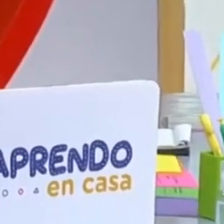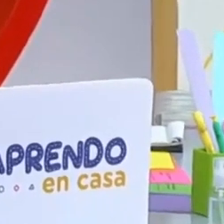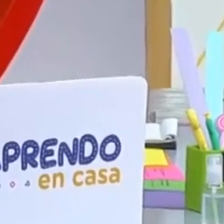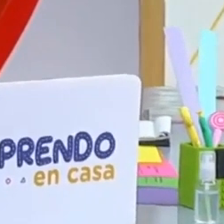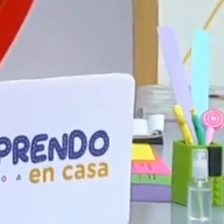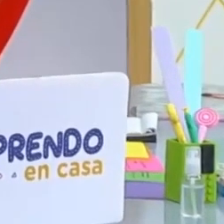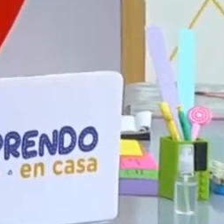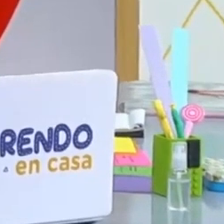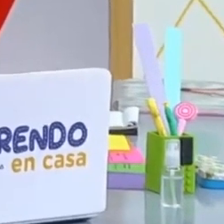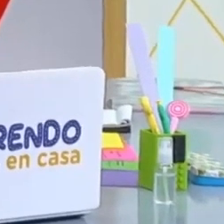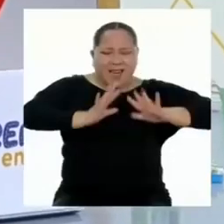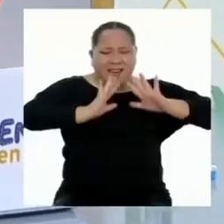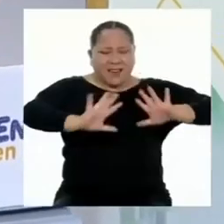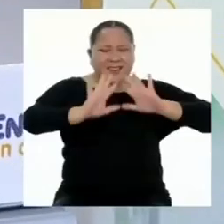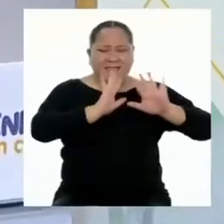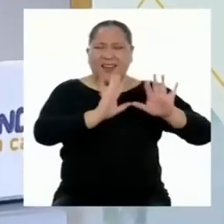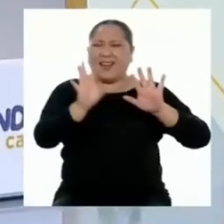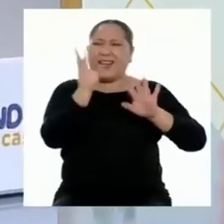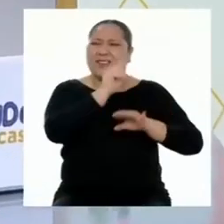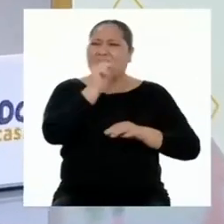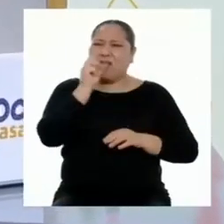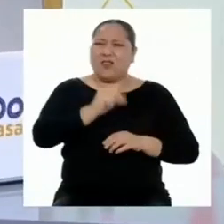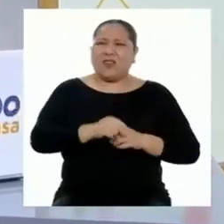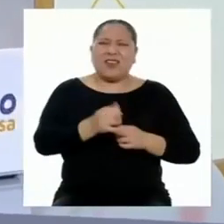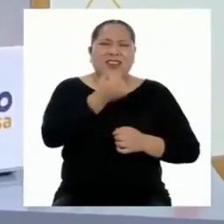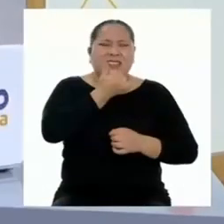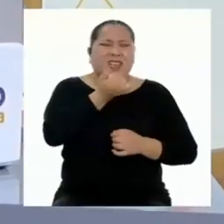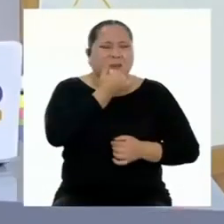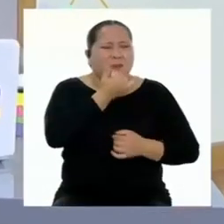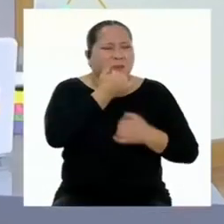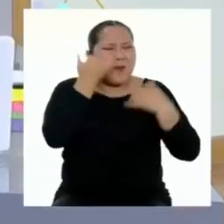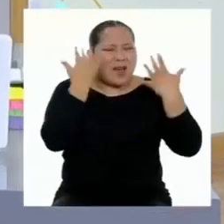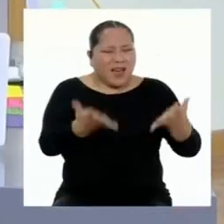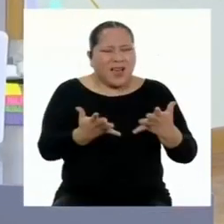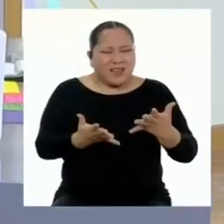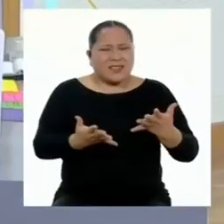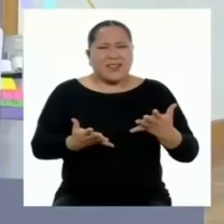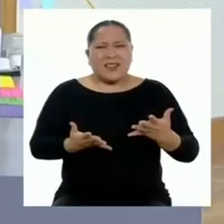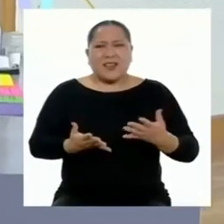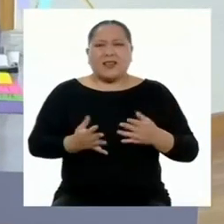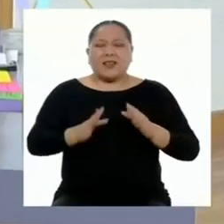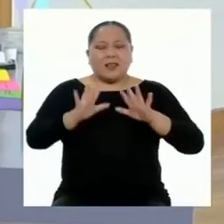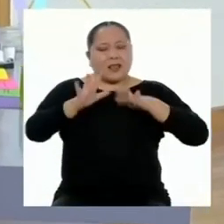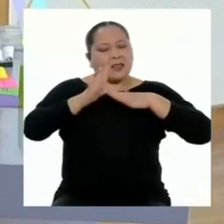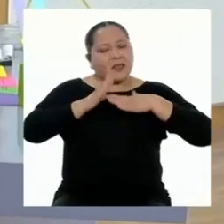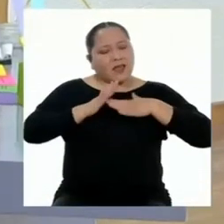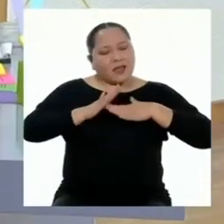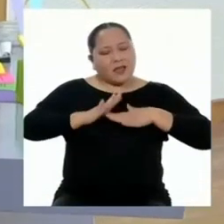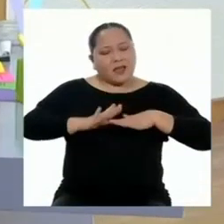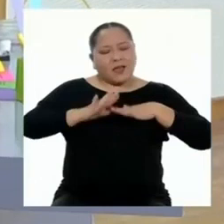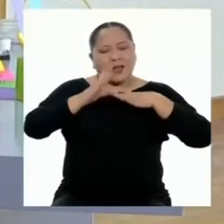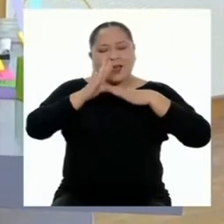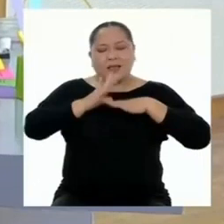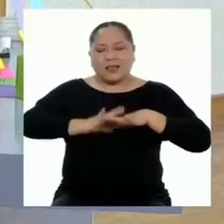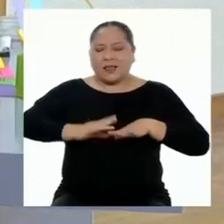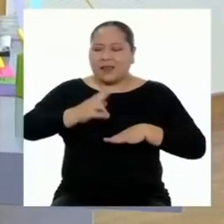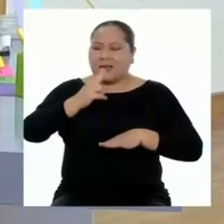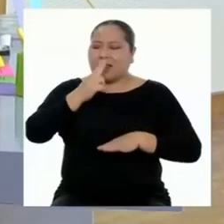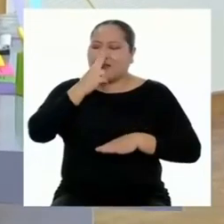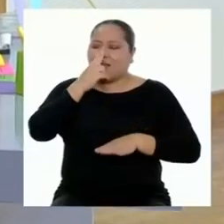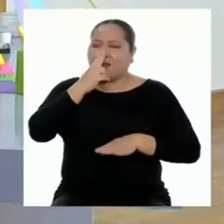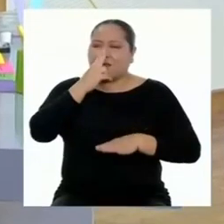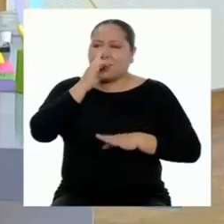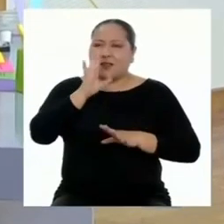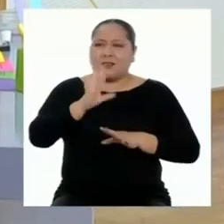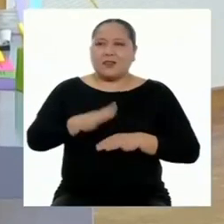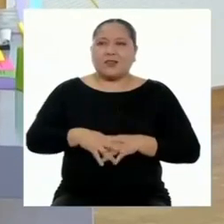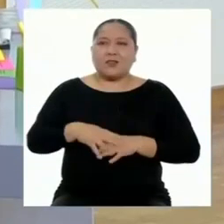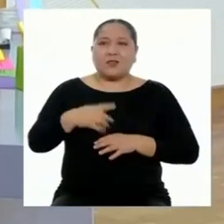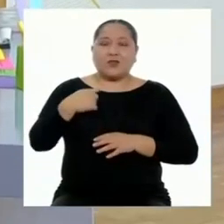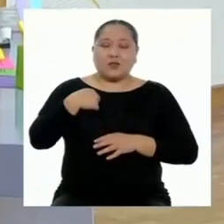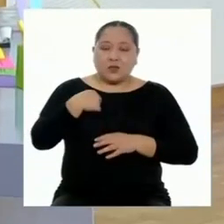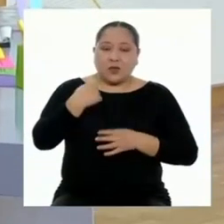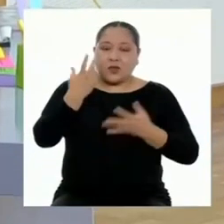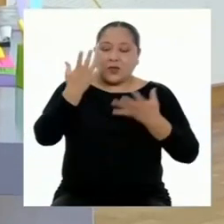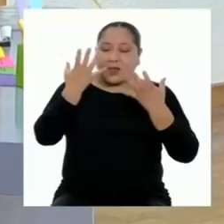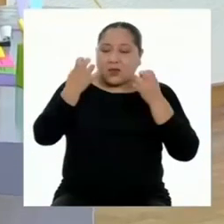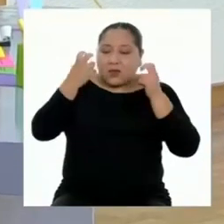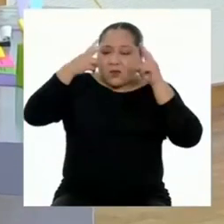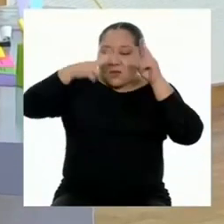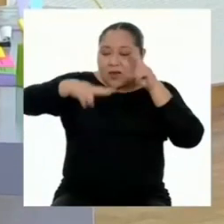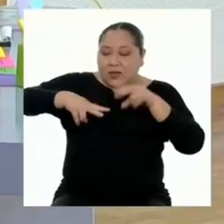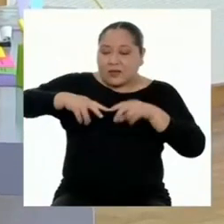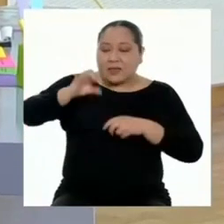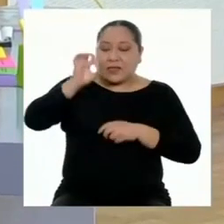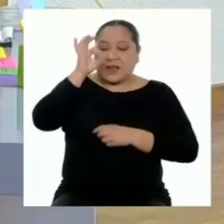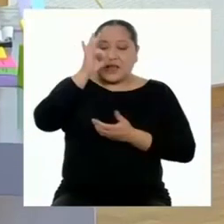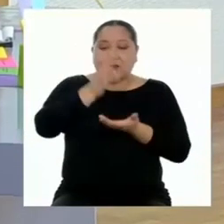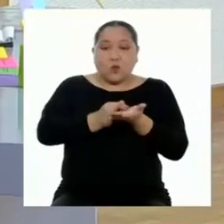¡Suéltame! ¡Suéltame! ¿Qué te sucede? Ay, tranquilo, tocino. Solo quiero ver si es que